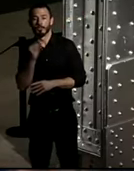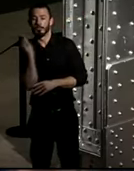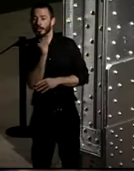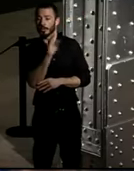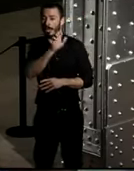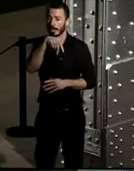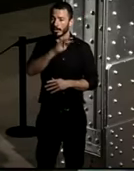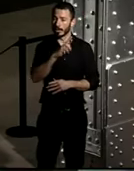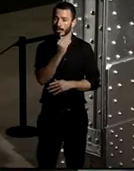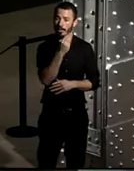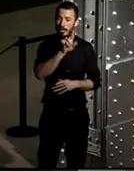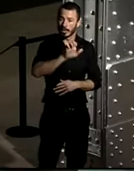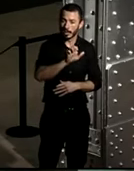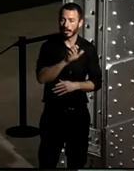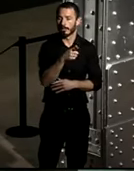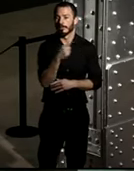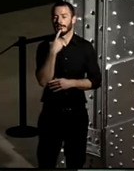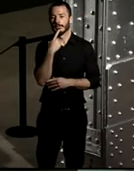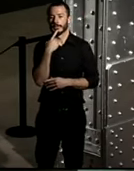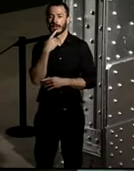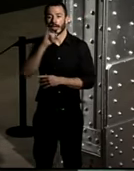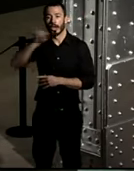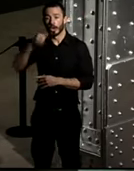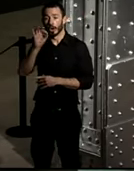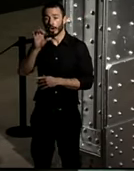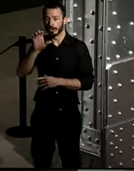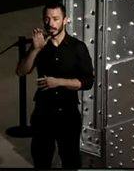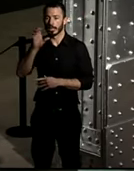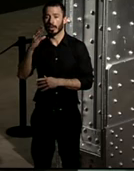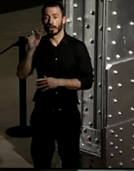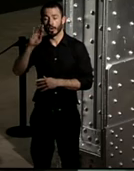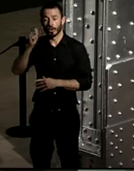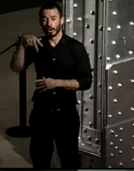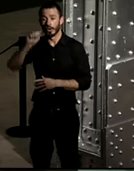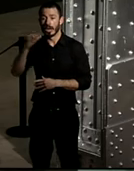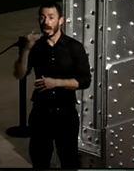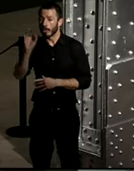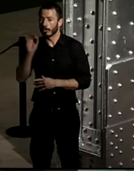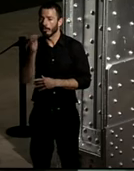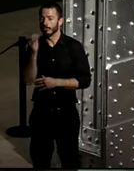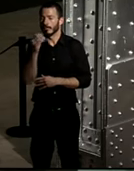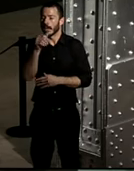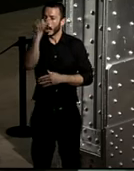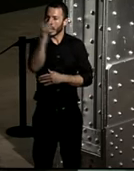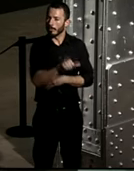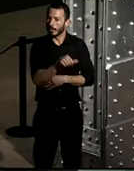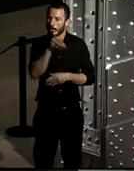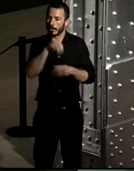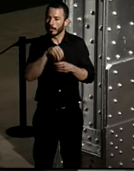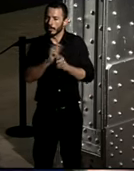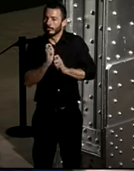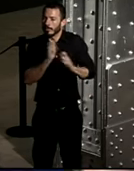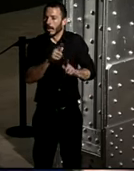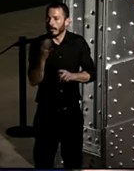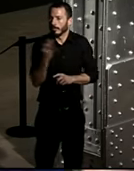que qué le aporta José Coronado a sus películas, que cuentas con él y además yo creo que funciona el tándem. Incluso te esfuerzas porque